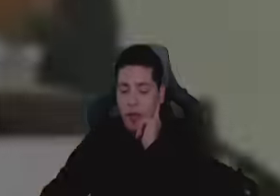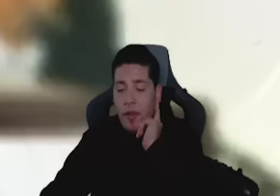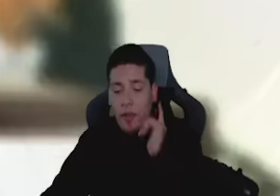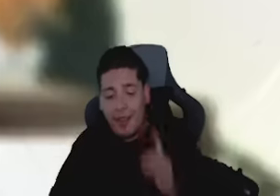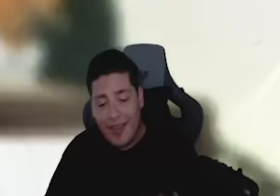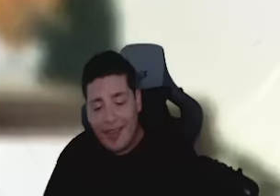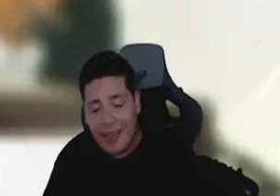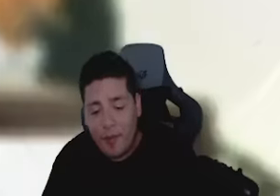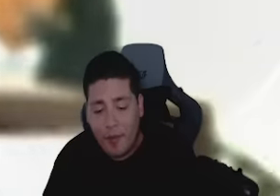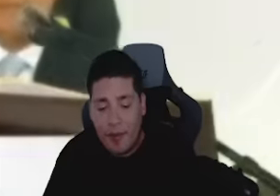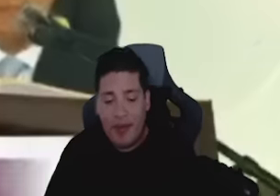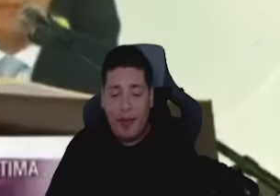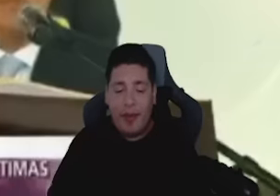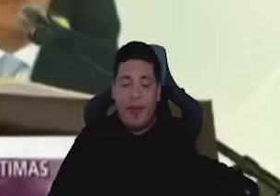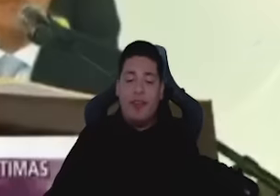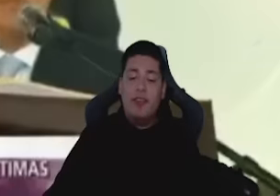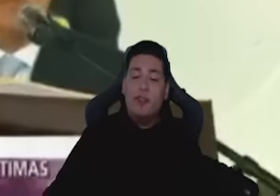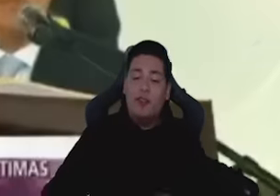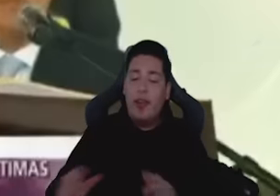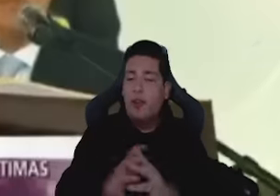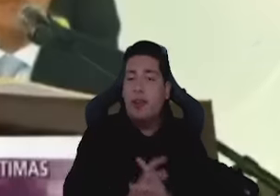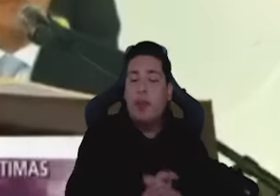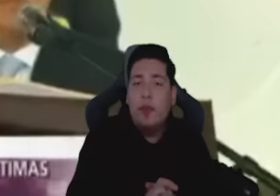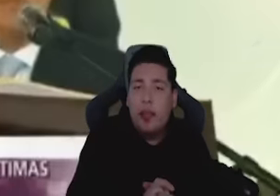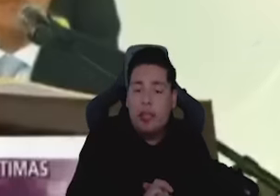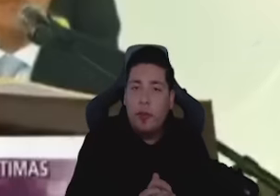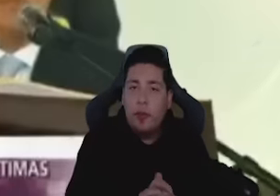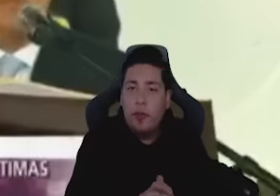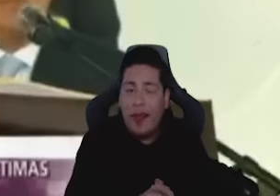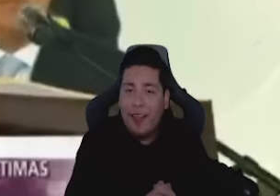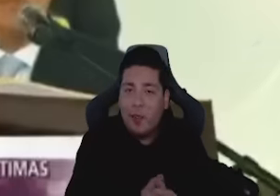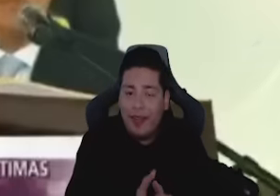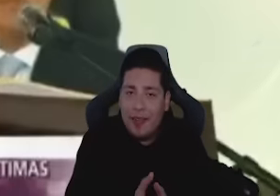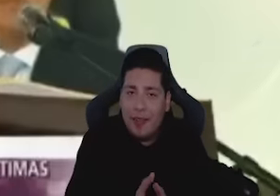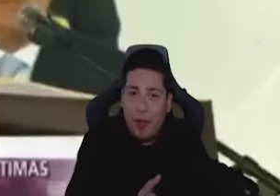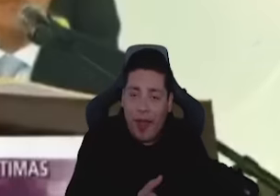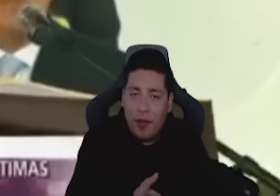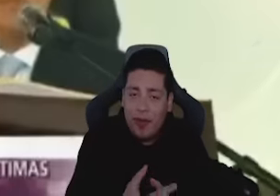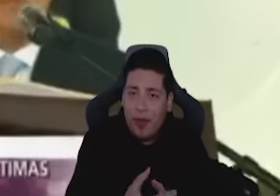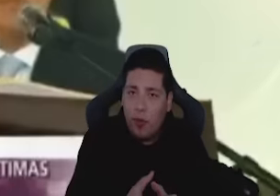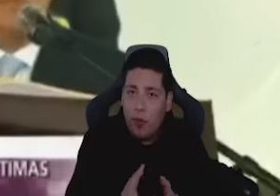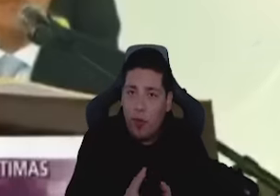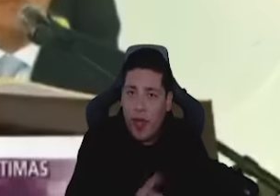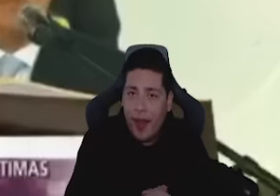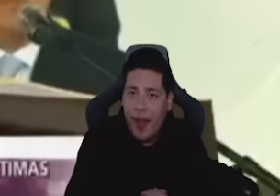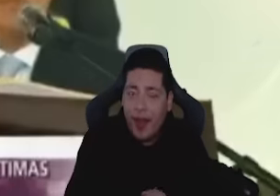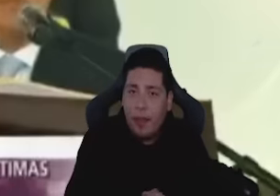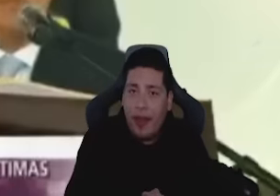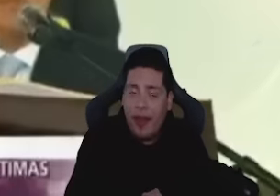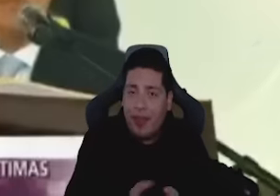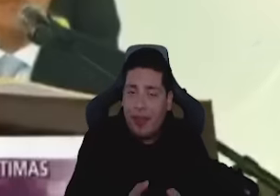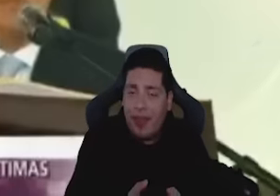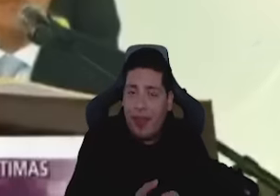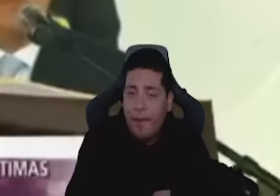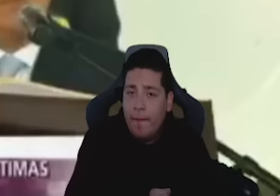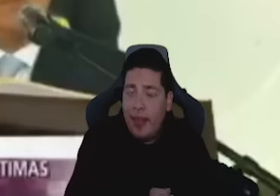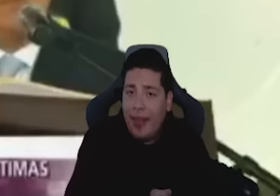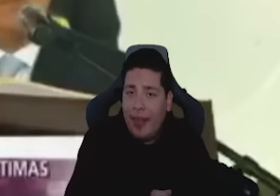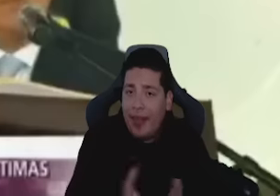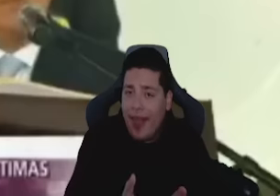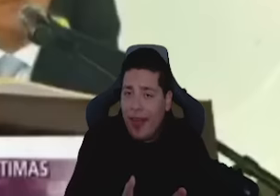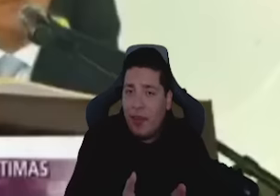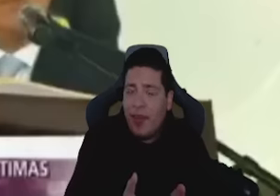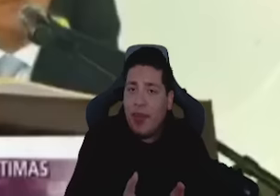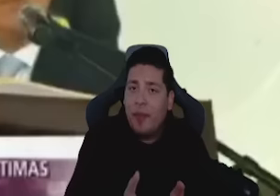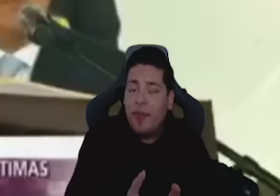la Pues ahí está la formación entre ustedes como estos personajes participaron y se coludían para tratar